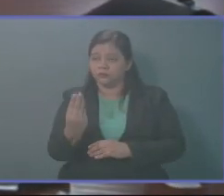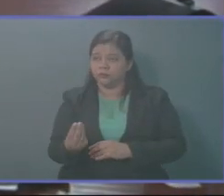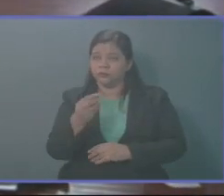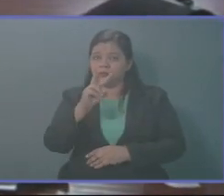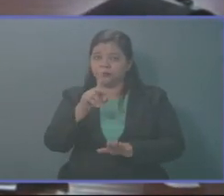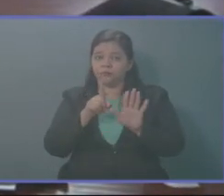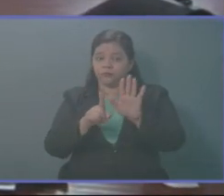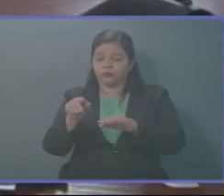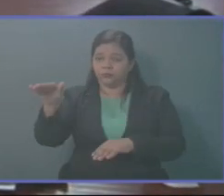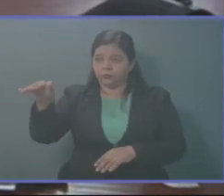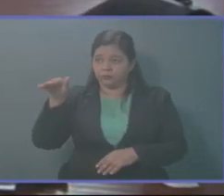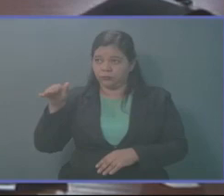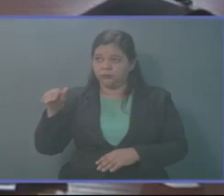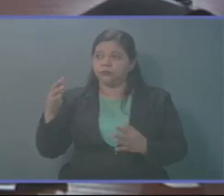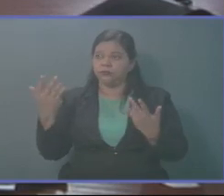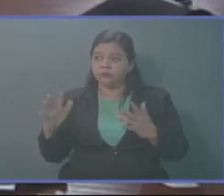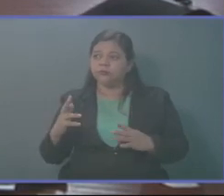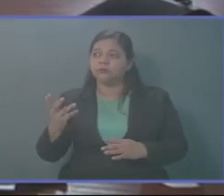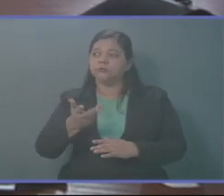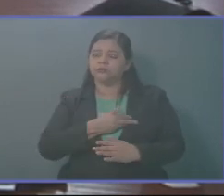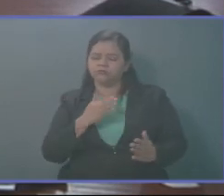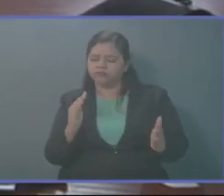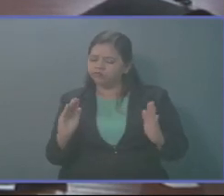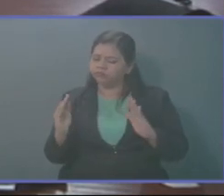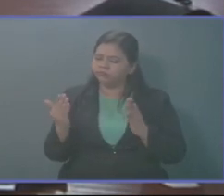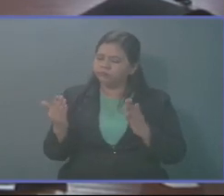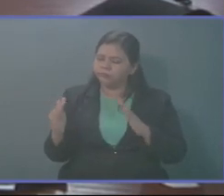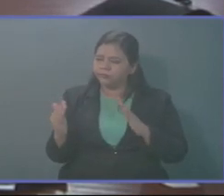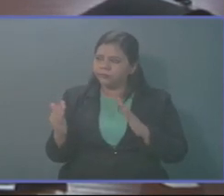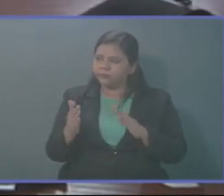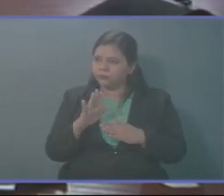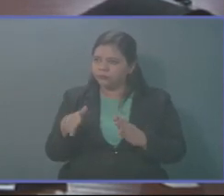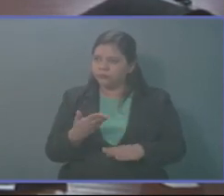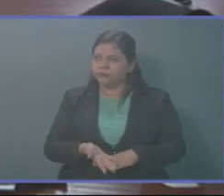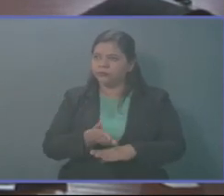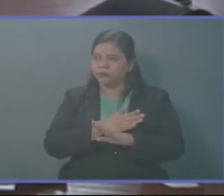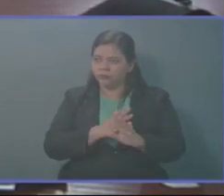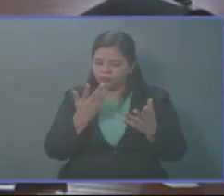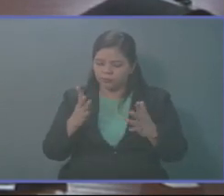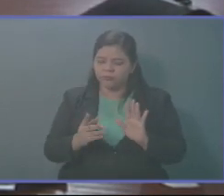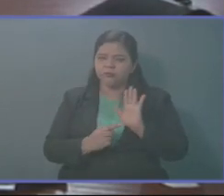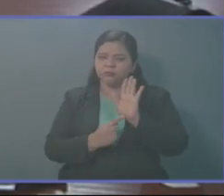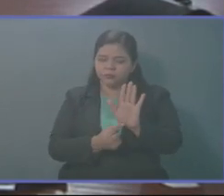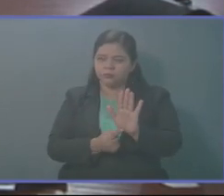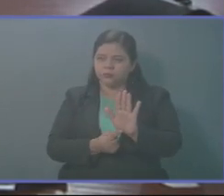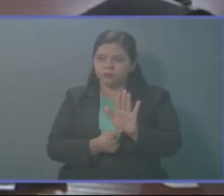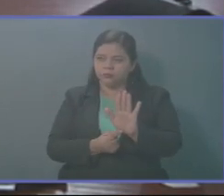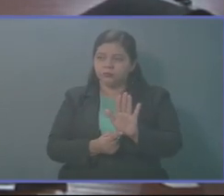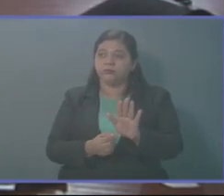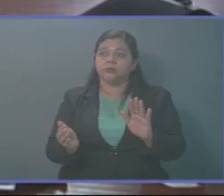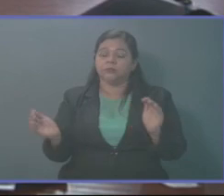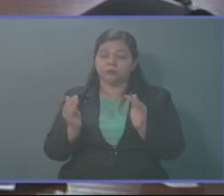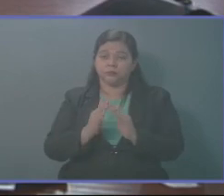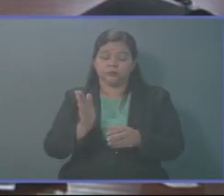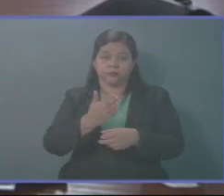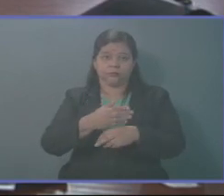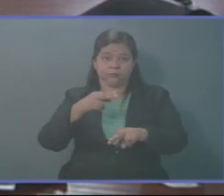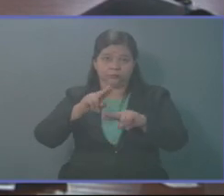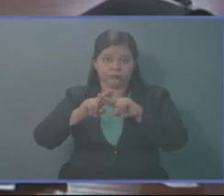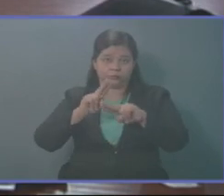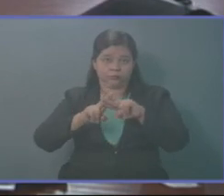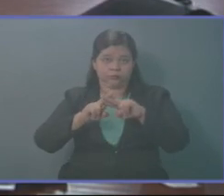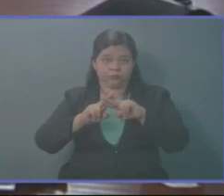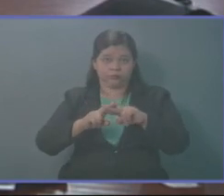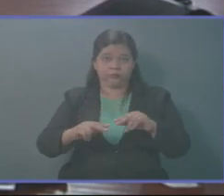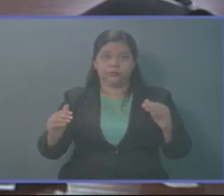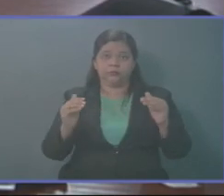marzo. Hemos hecho una comparación con lo que se ha presentado tanto por el Partido Arena